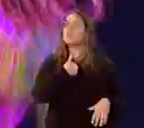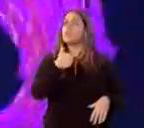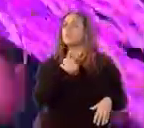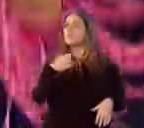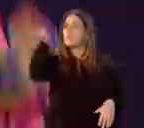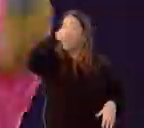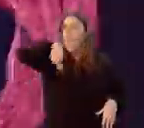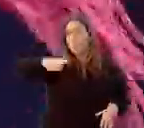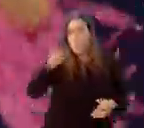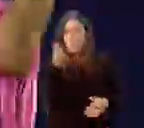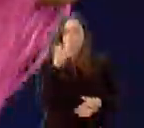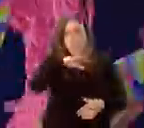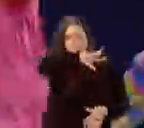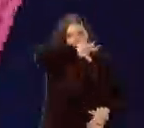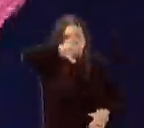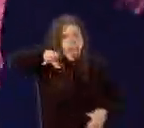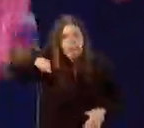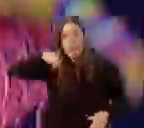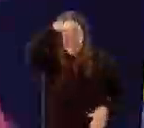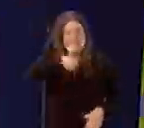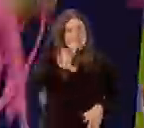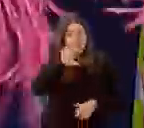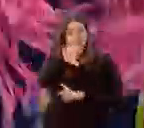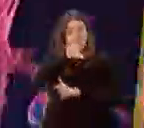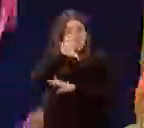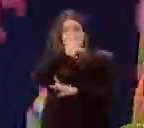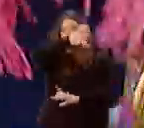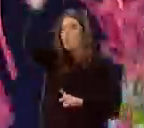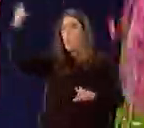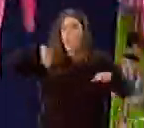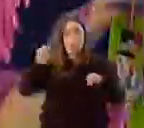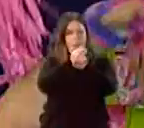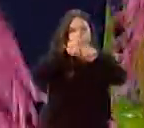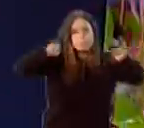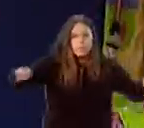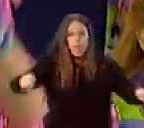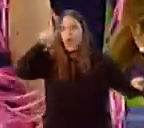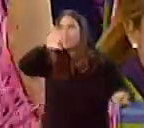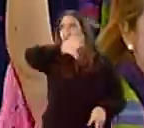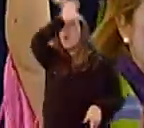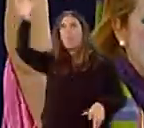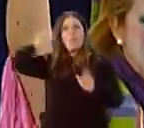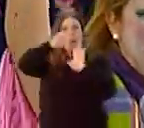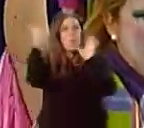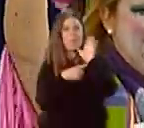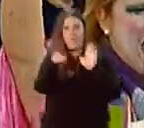7 europa si el cojinete donde a la deshonra